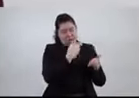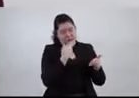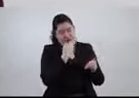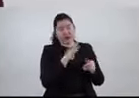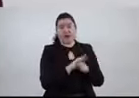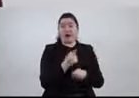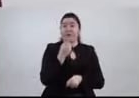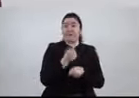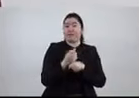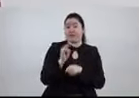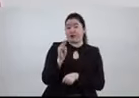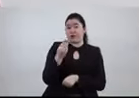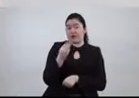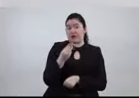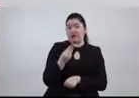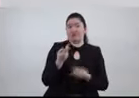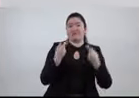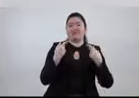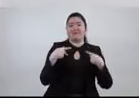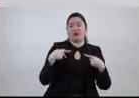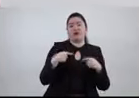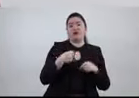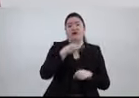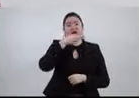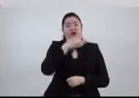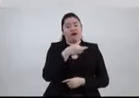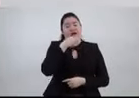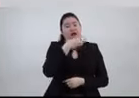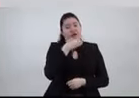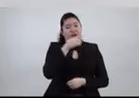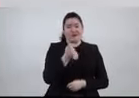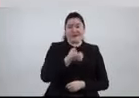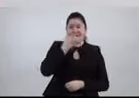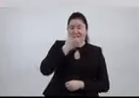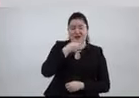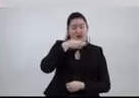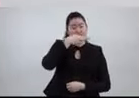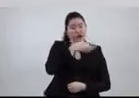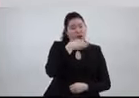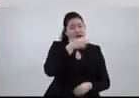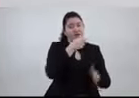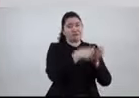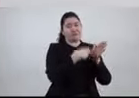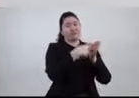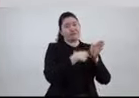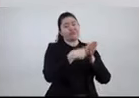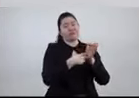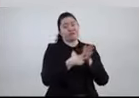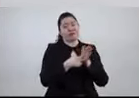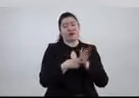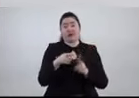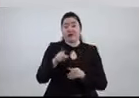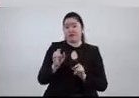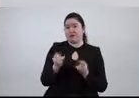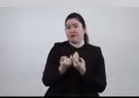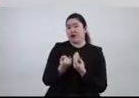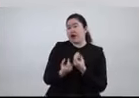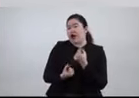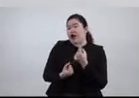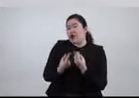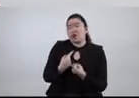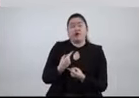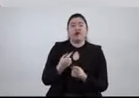pues recibimos de manera recurrente adecuaciones de los padrones de parte de las instituciones educativas. Como no es sorpresa, muchos de ellos esperaron casi al